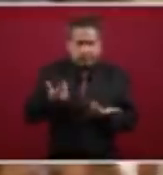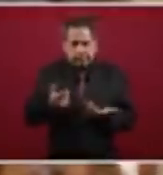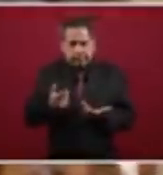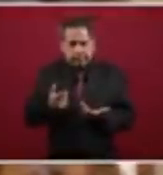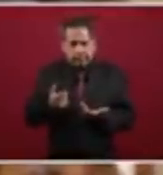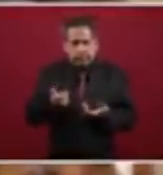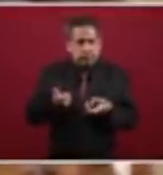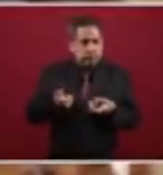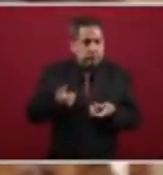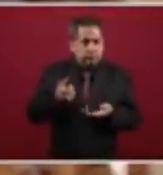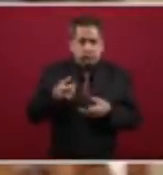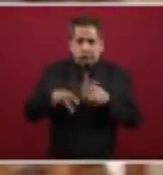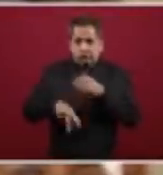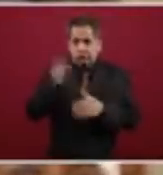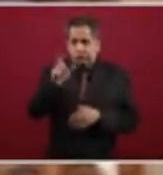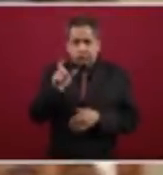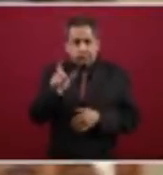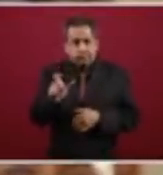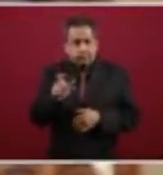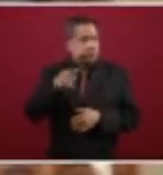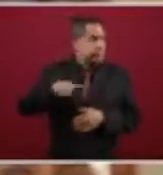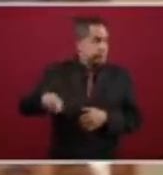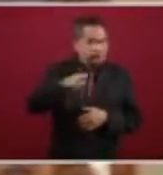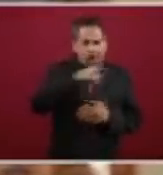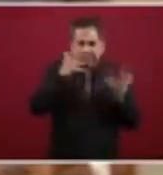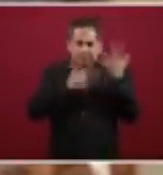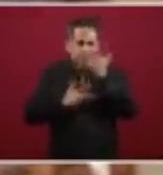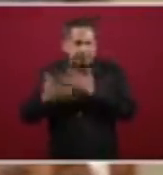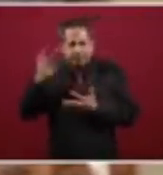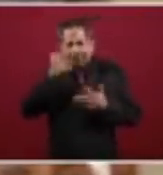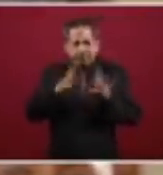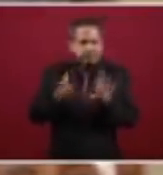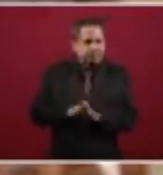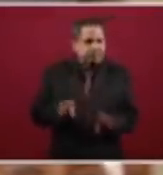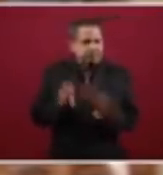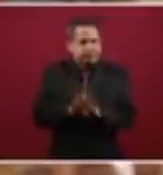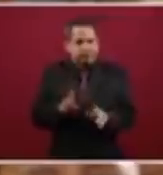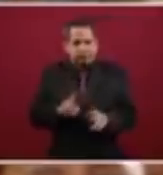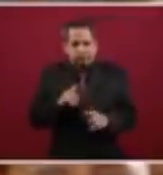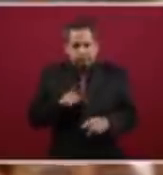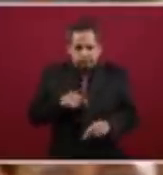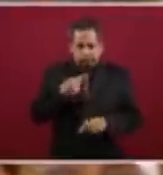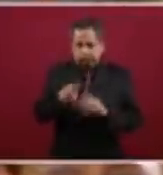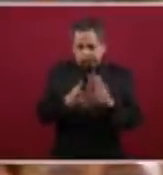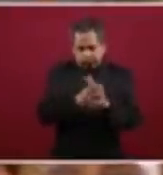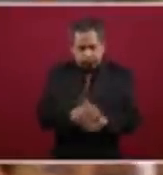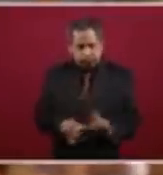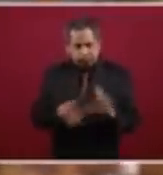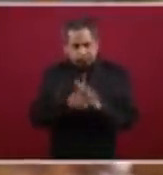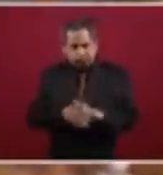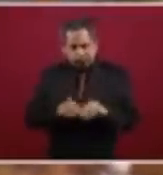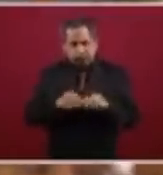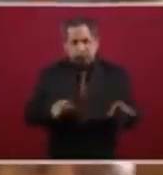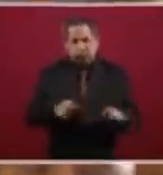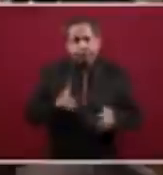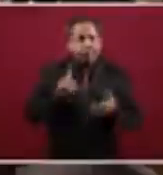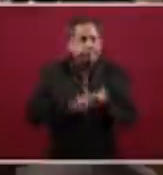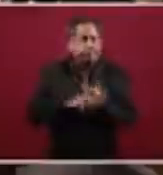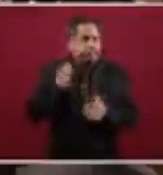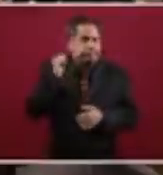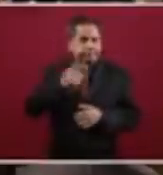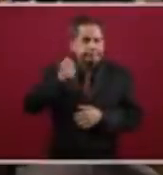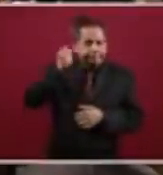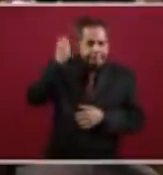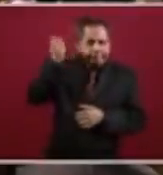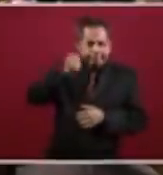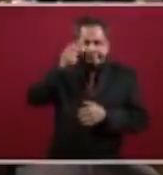recursos cierta confusión, pero a manera de explicación para ellos, si hay una campaña